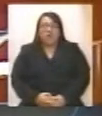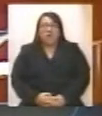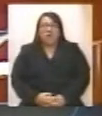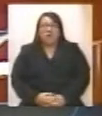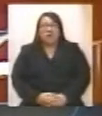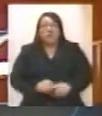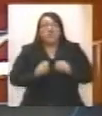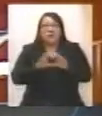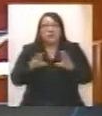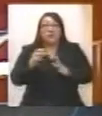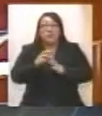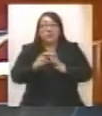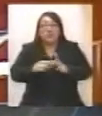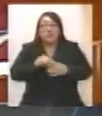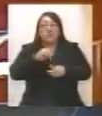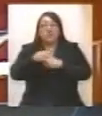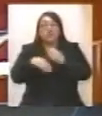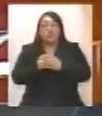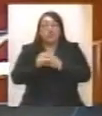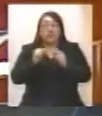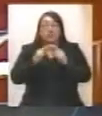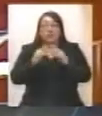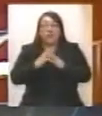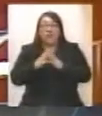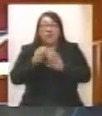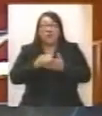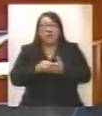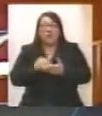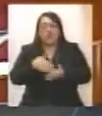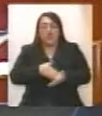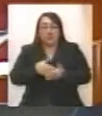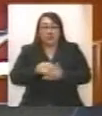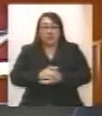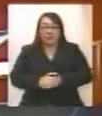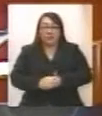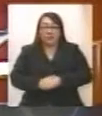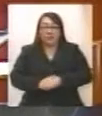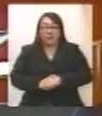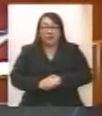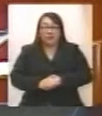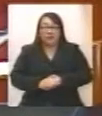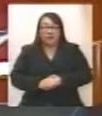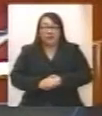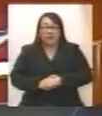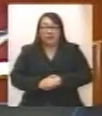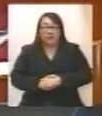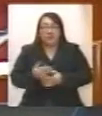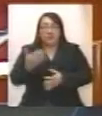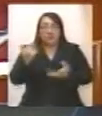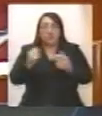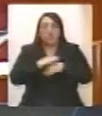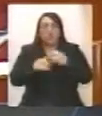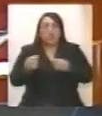Masificaremos el programa de reforzamiento estructural en viviendas vulnerables, destrabando las